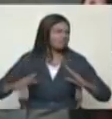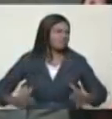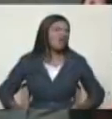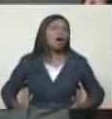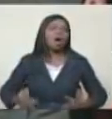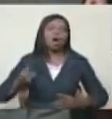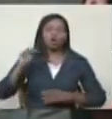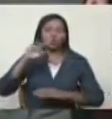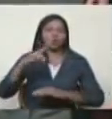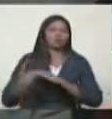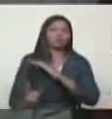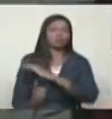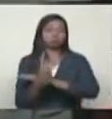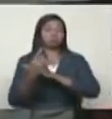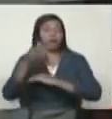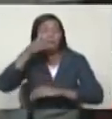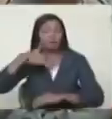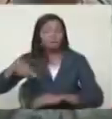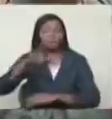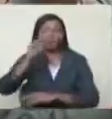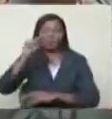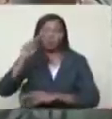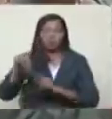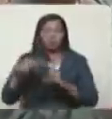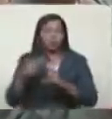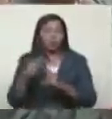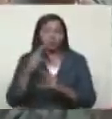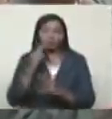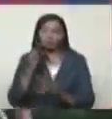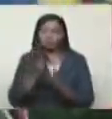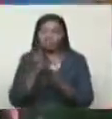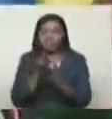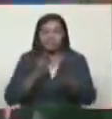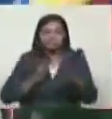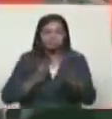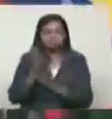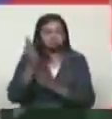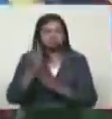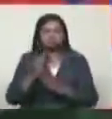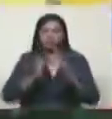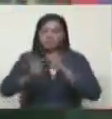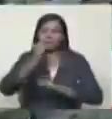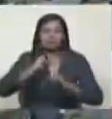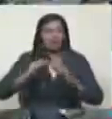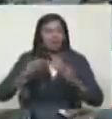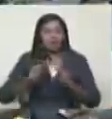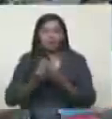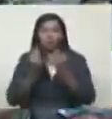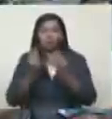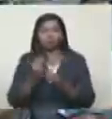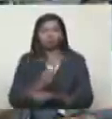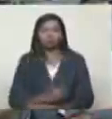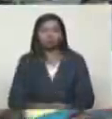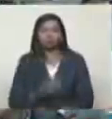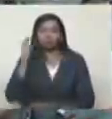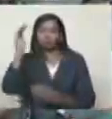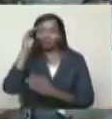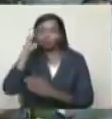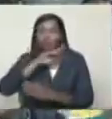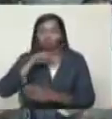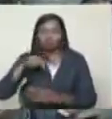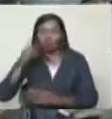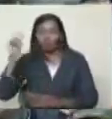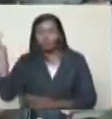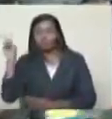jamás traicionaré al pueblo y siempre estaré al frente de todas las batallas que me toquen por el futuro de